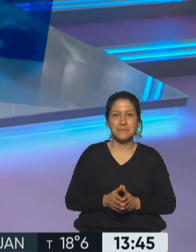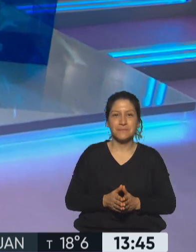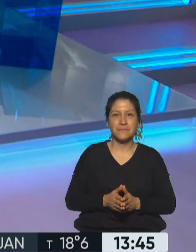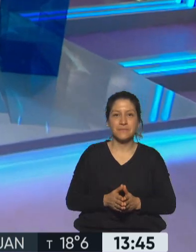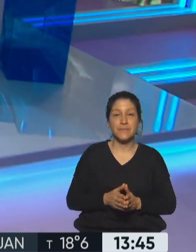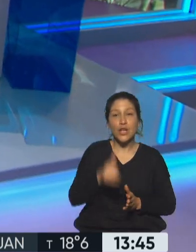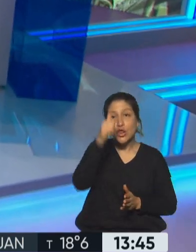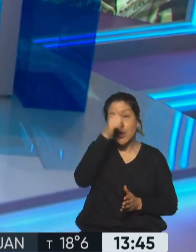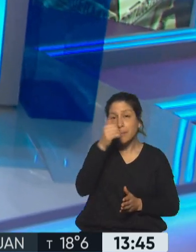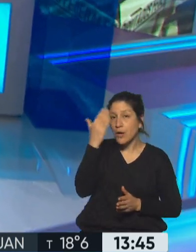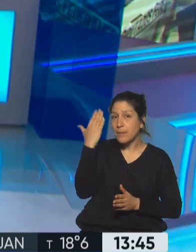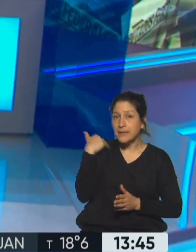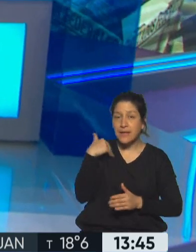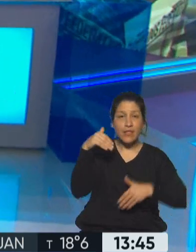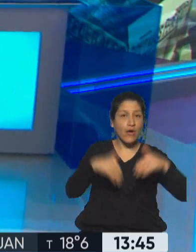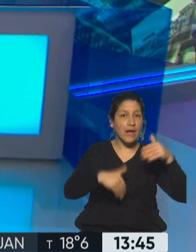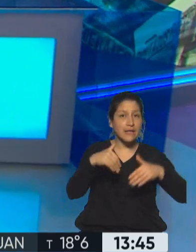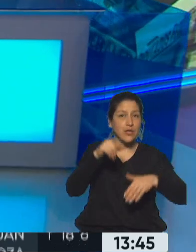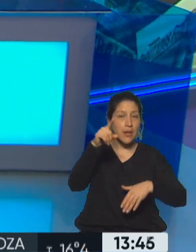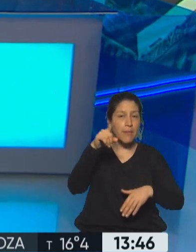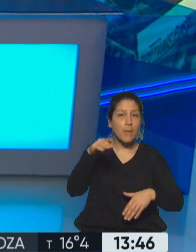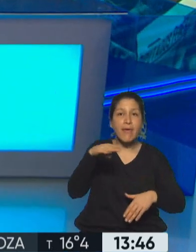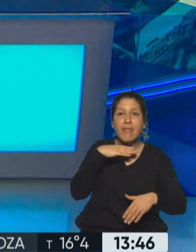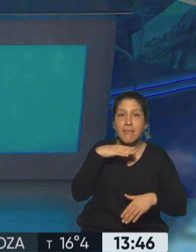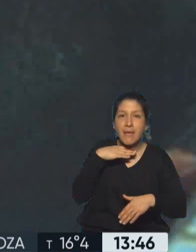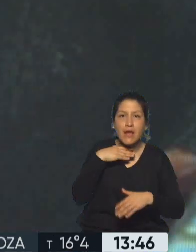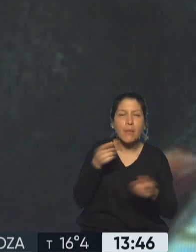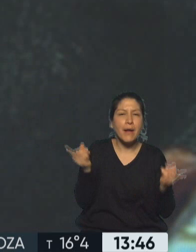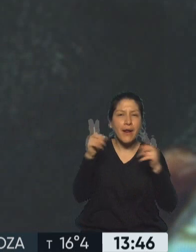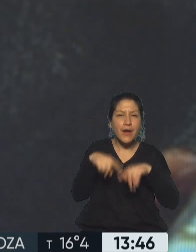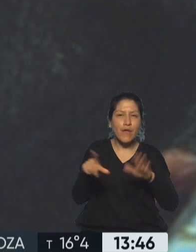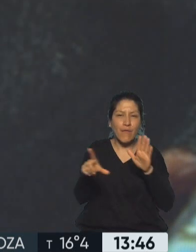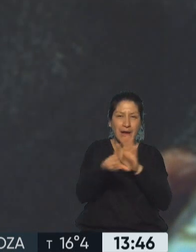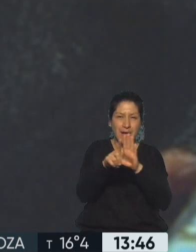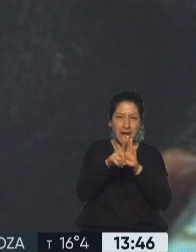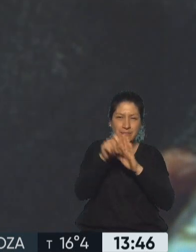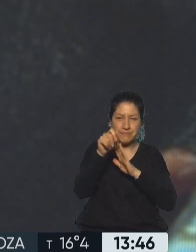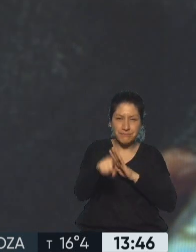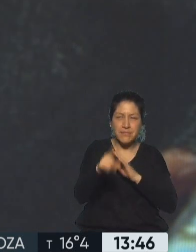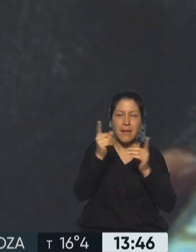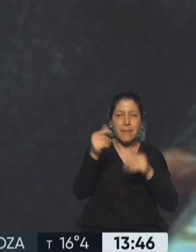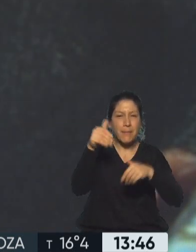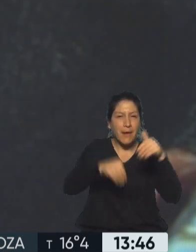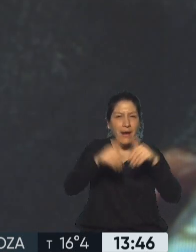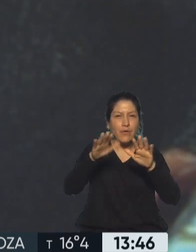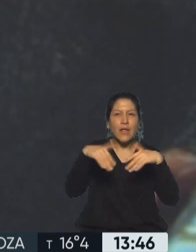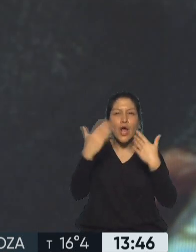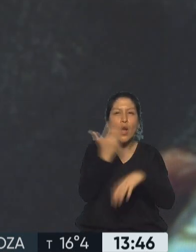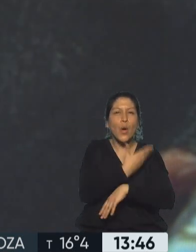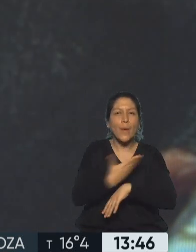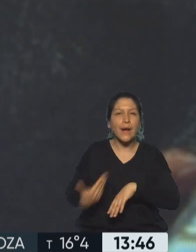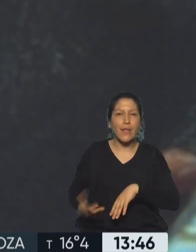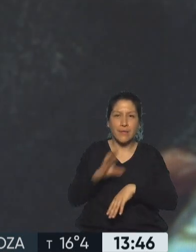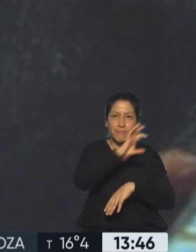El domingo pasado hubo elecciones en México para renovar el Parlamento mexicano y también para votar gobernadores en